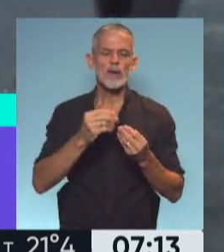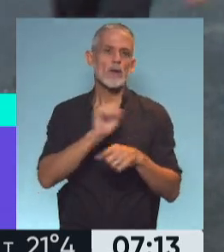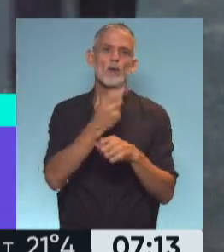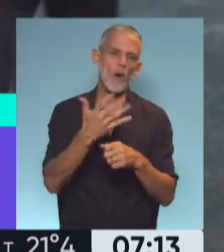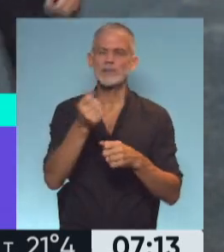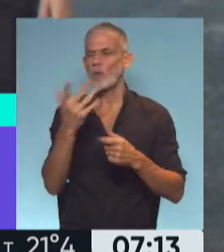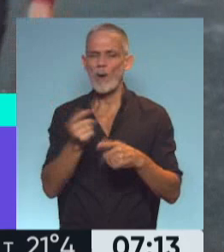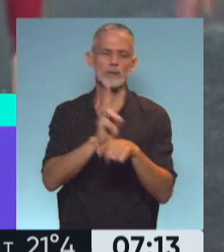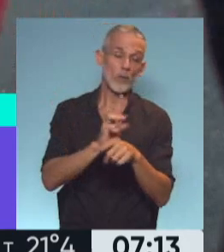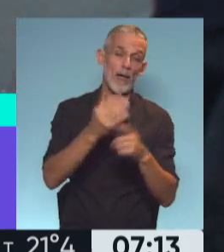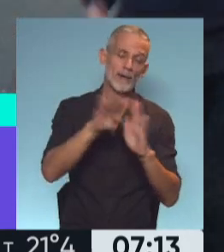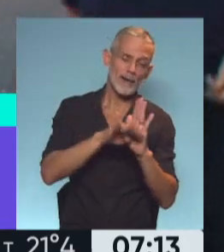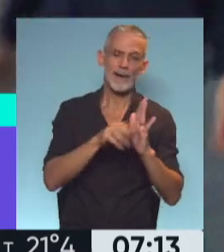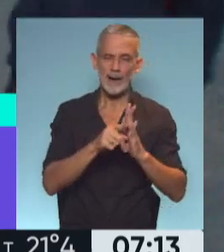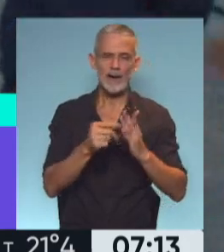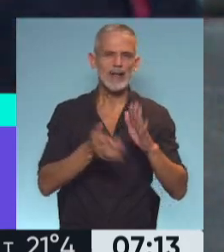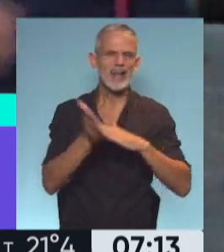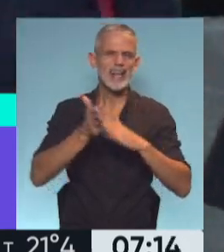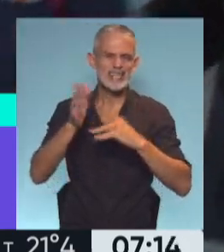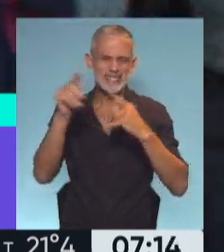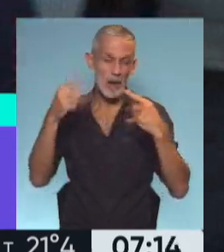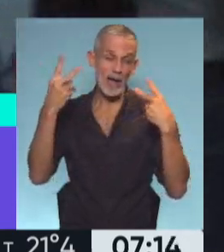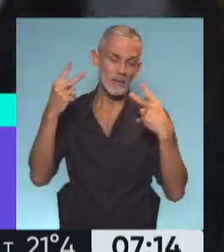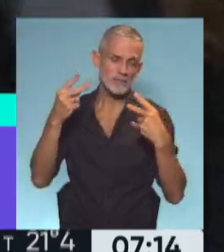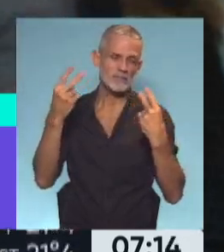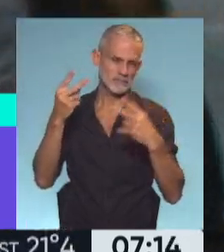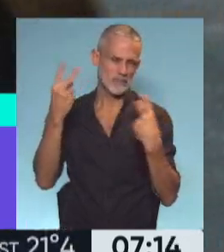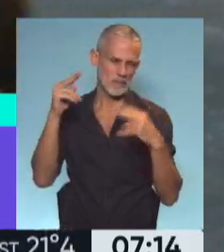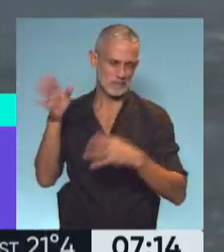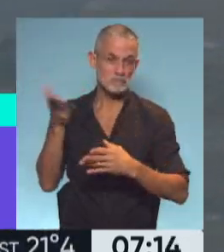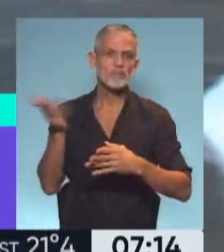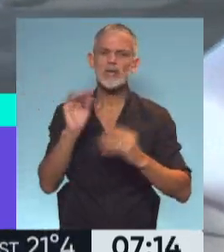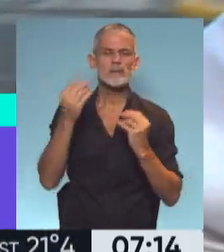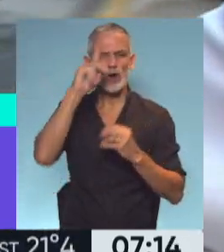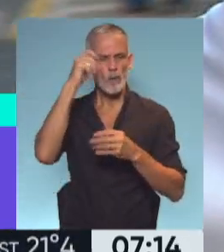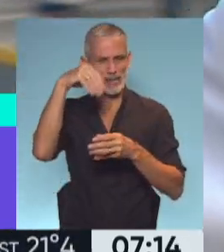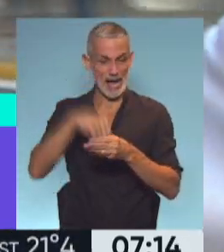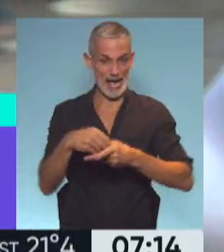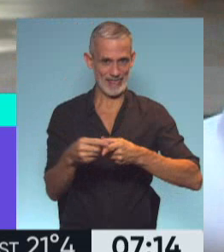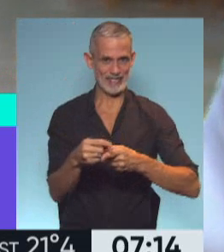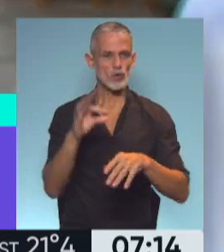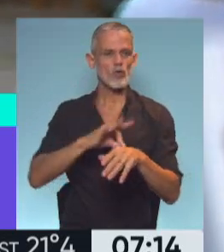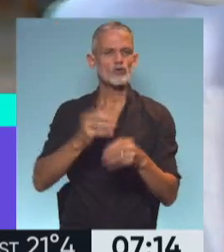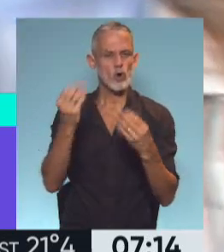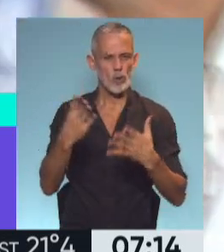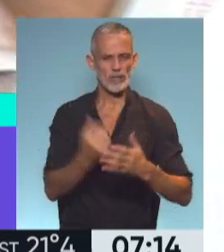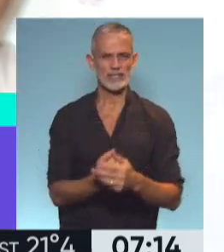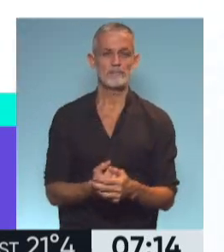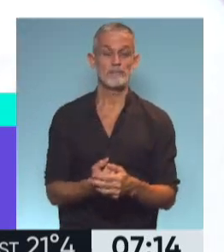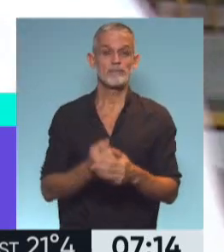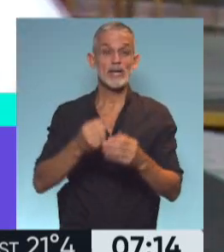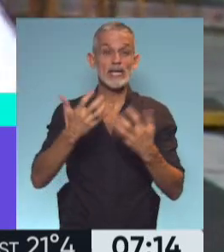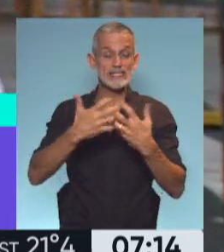de los cuidados, de la gente que se va a la costa y demás. Pero ¿qué pasa con el sistema sanitario puertas adentro? Doctor, muy buenos días. ¿Cómo está? ¿El